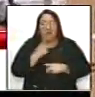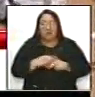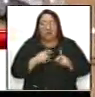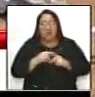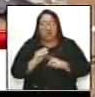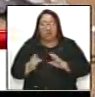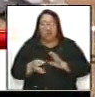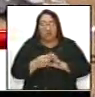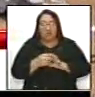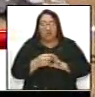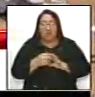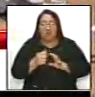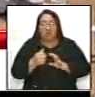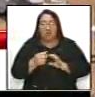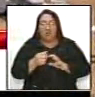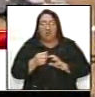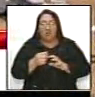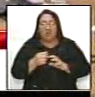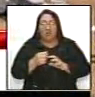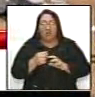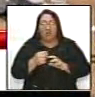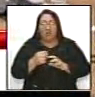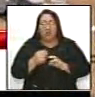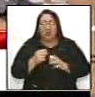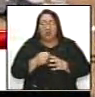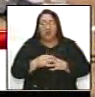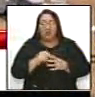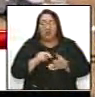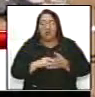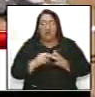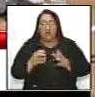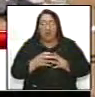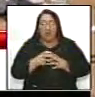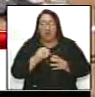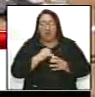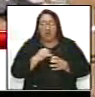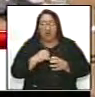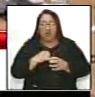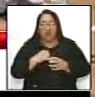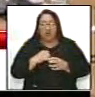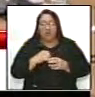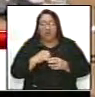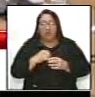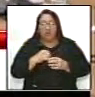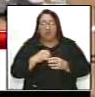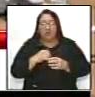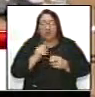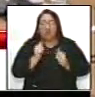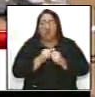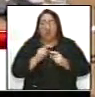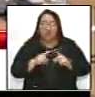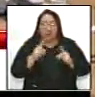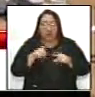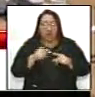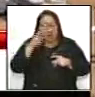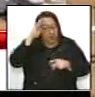también a los profesores del Ministerio del Interior a través de la Policía Nacional,